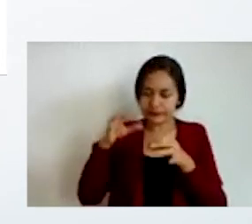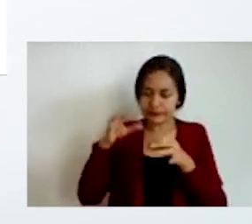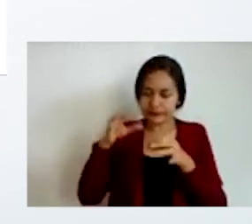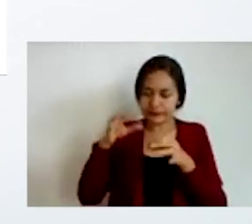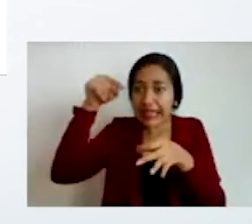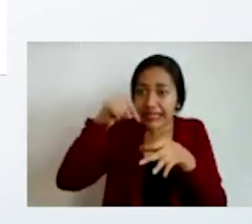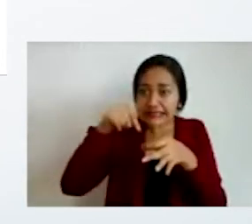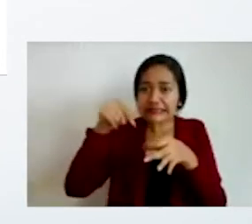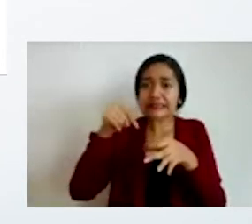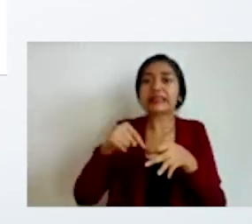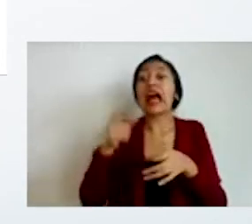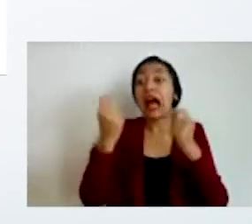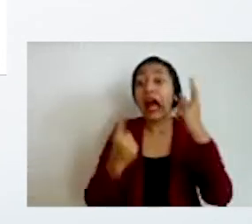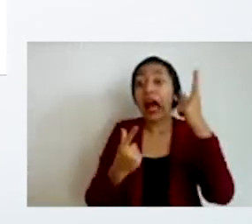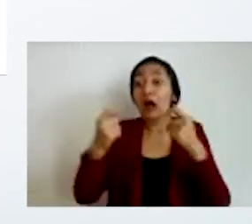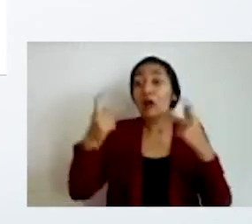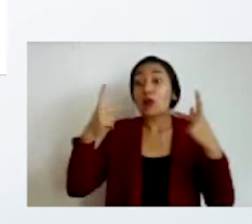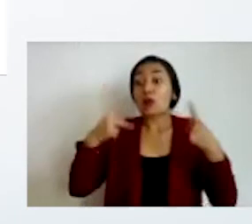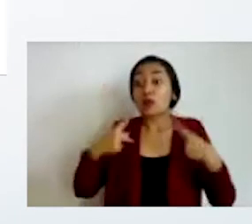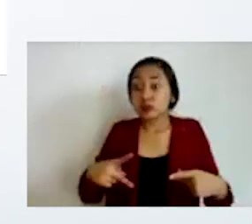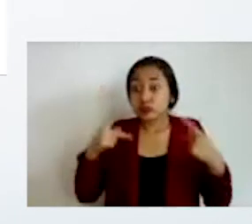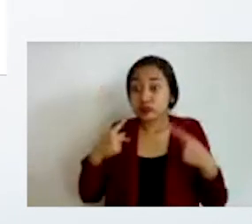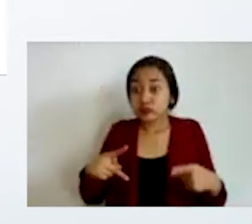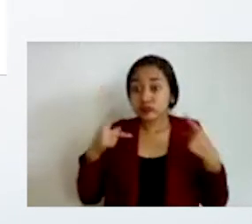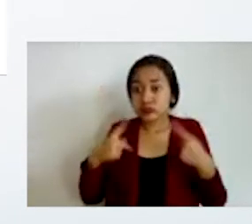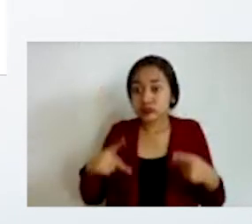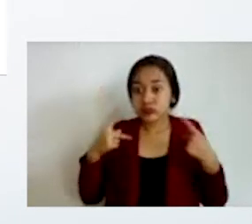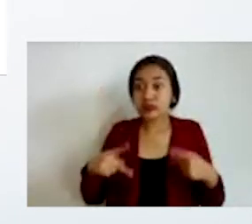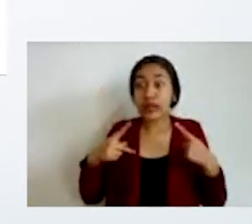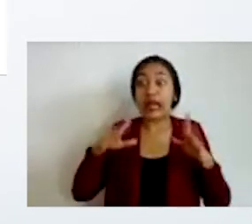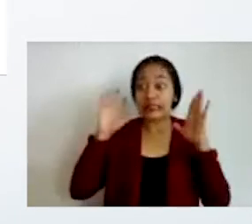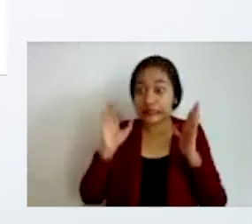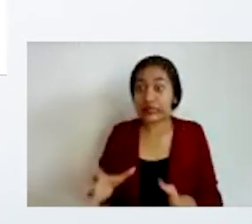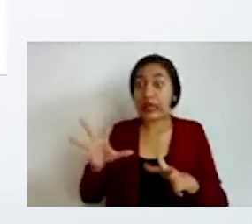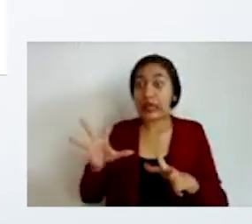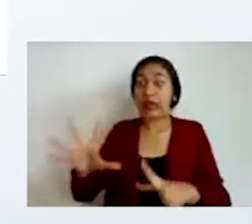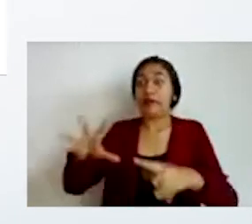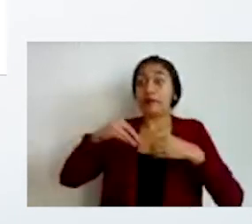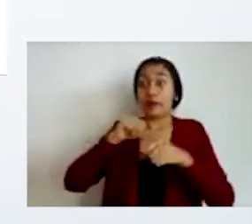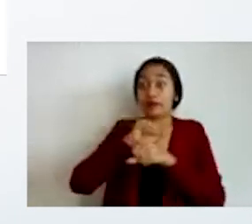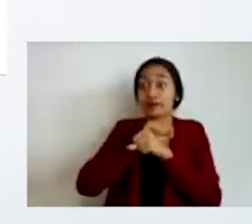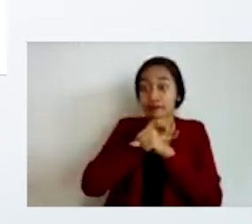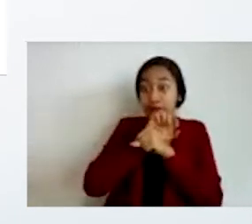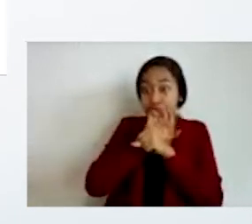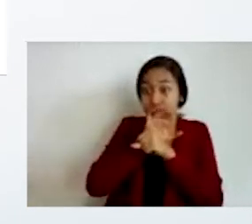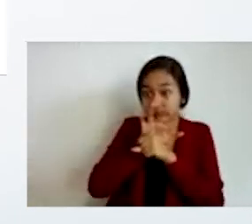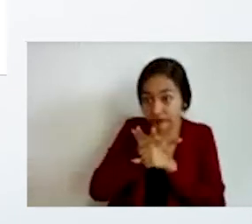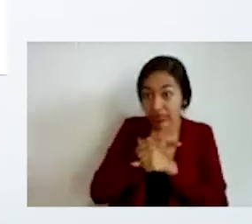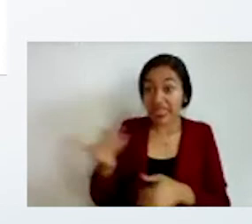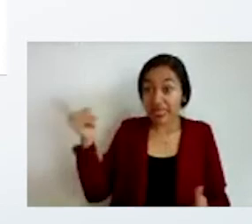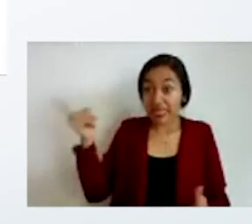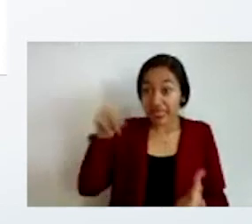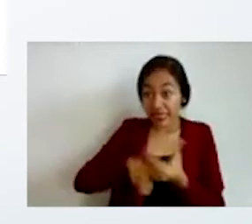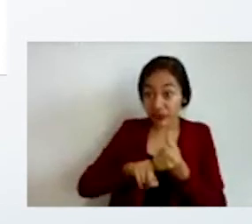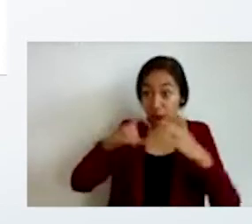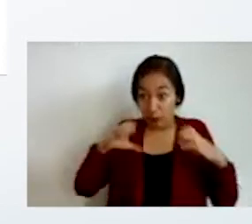hay quienes, aun cuando son infectadas, la enfermedad no progresa, no presentan signos y síntomas. Y ahora